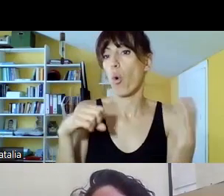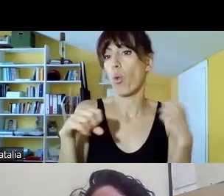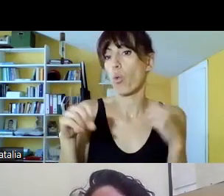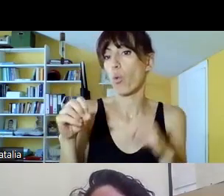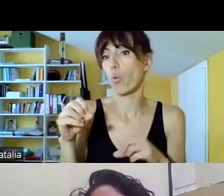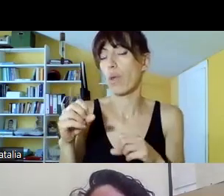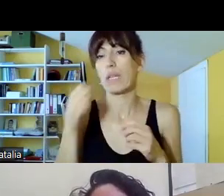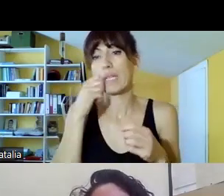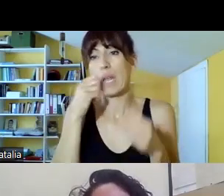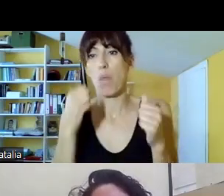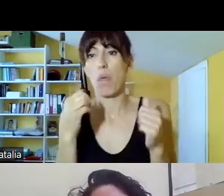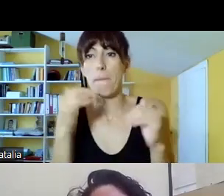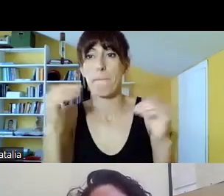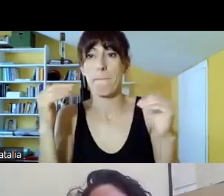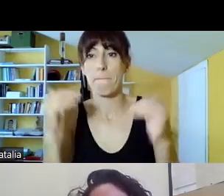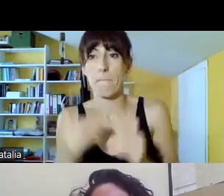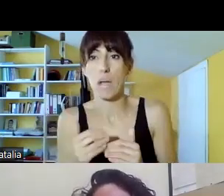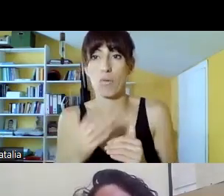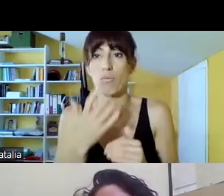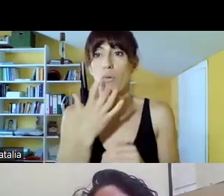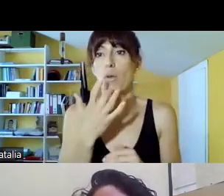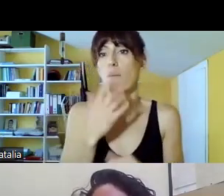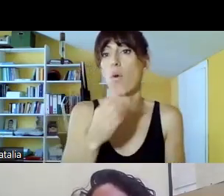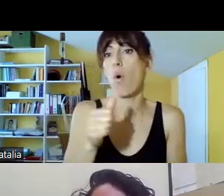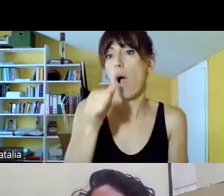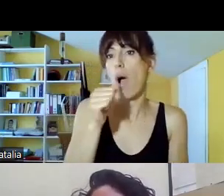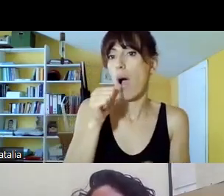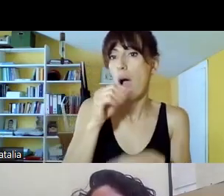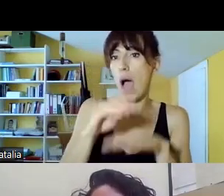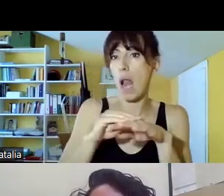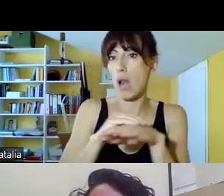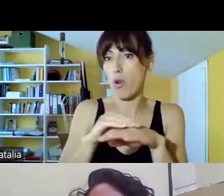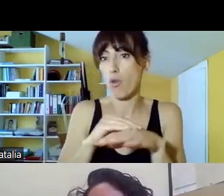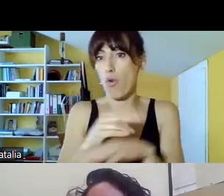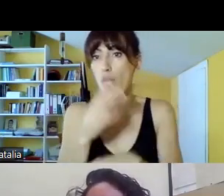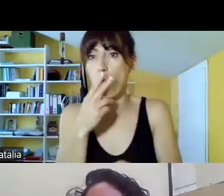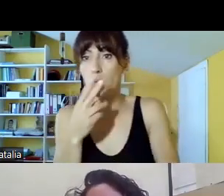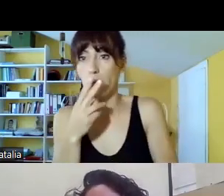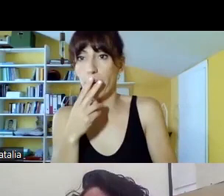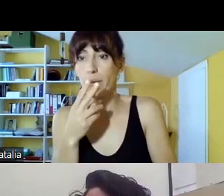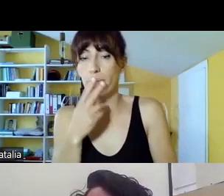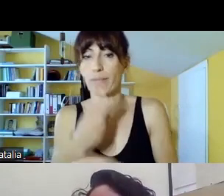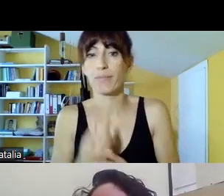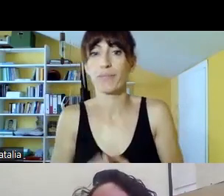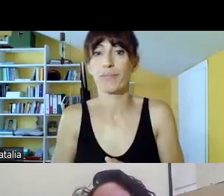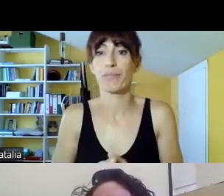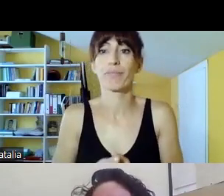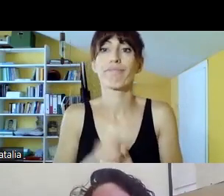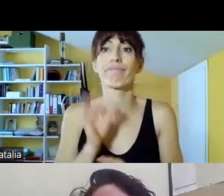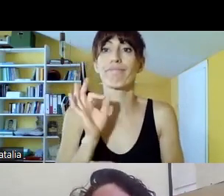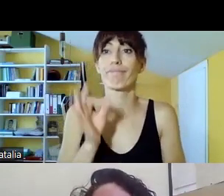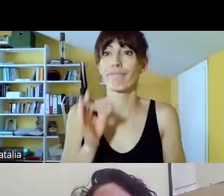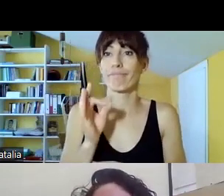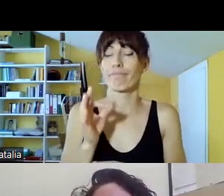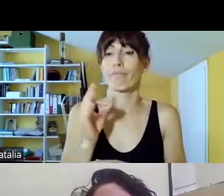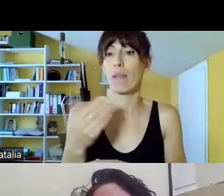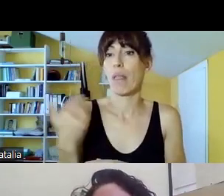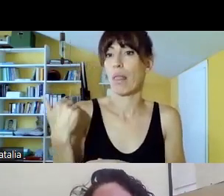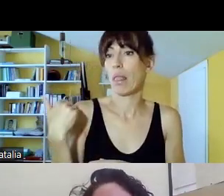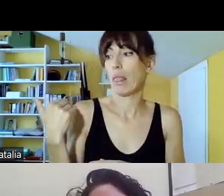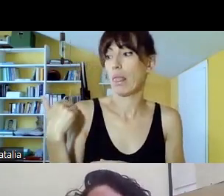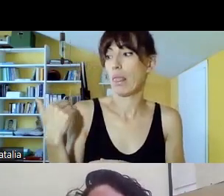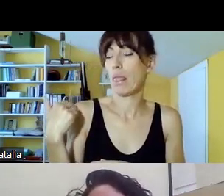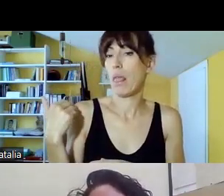saludables para la salud, como el consumo de alcohol o tabaco. Sí que es cierto que en los últimos años se ha visto